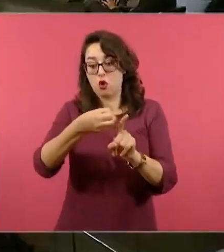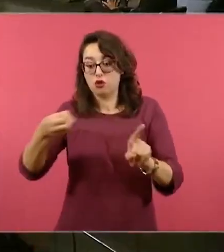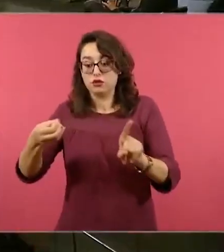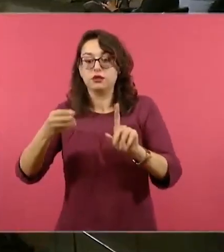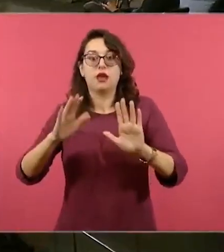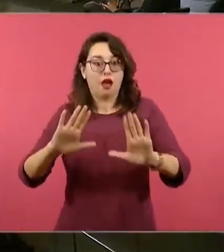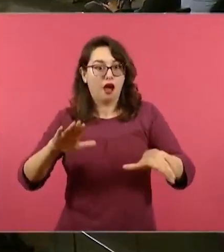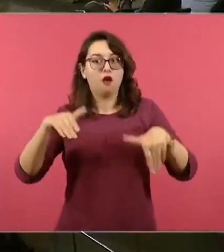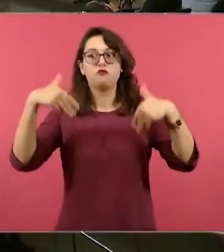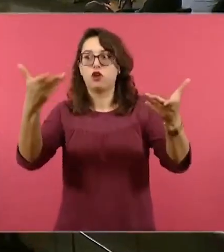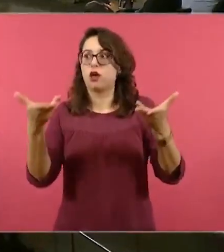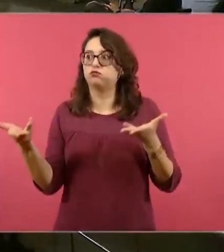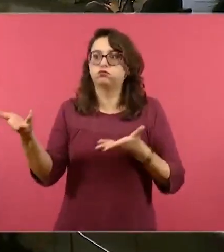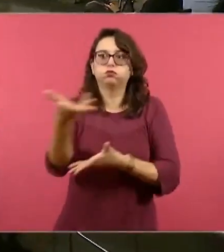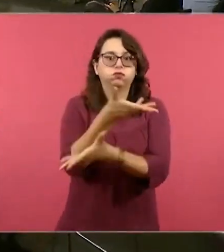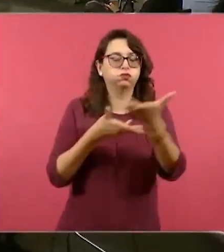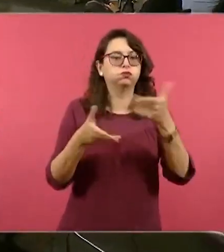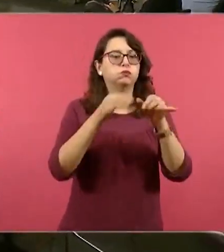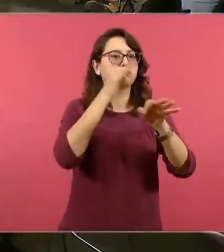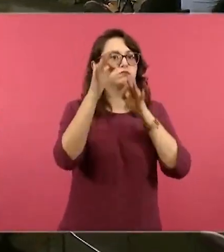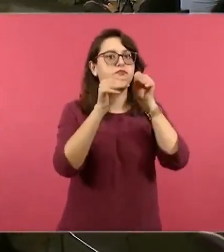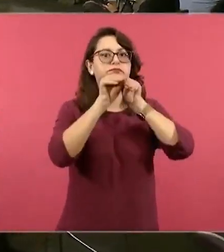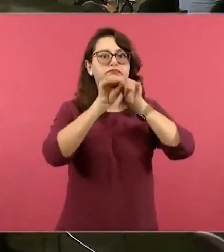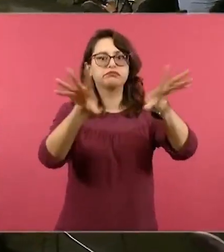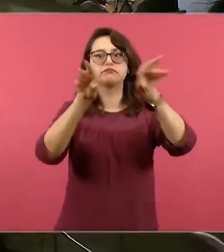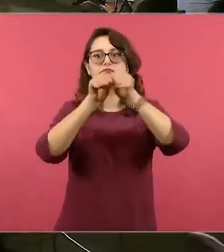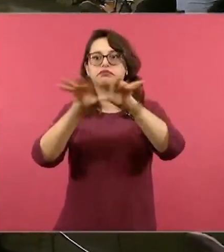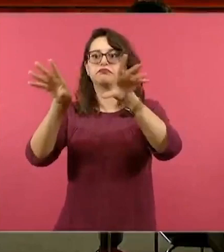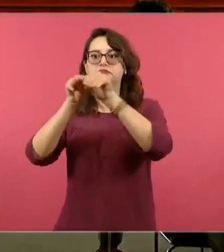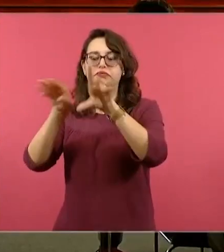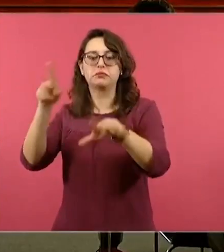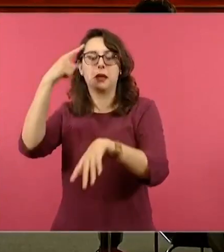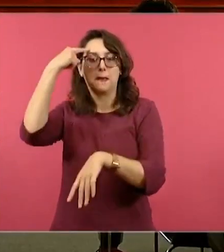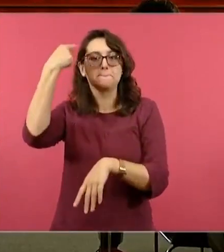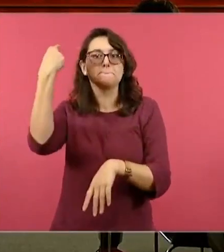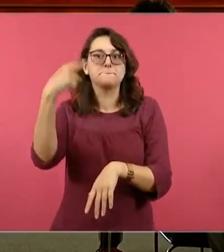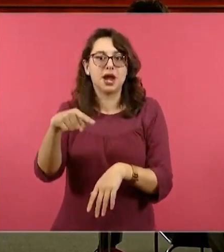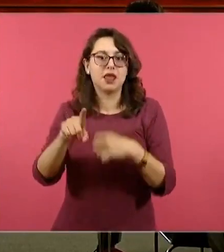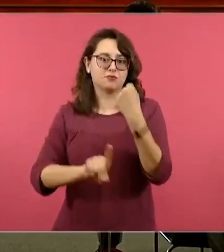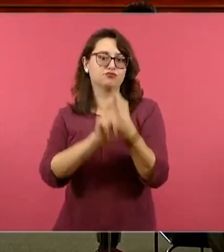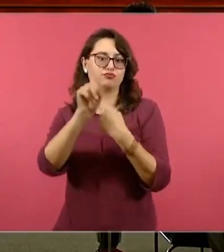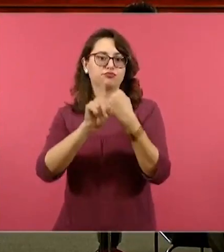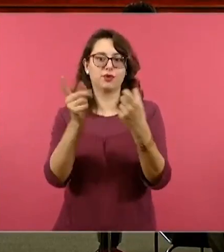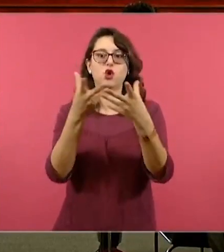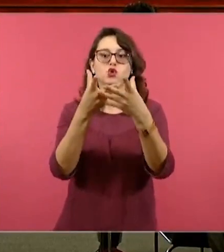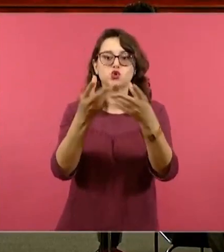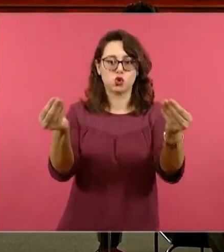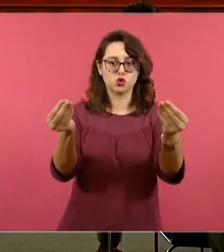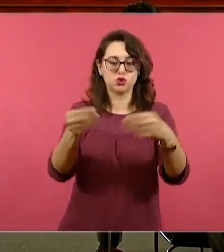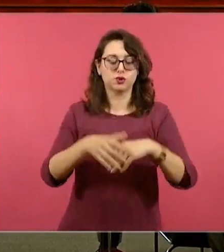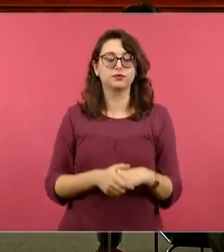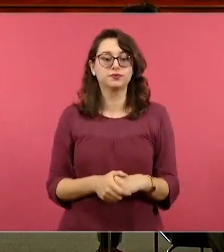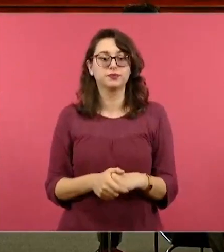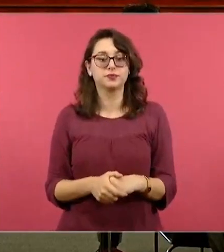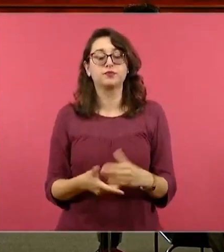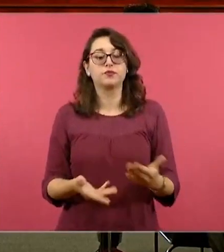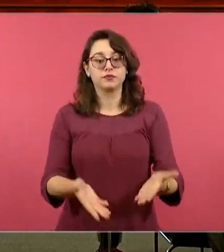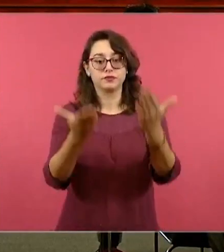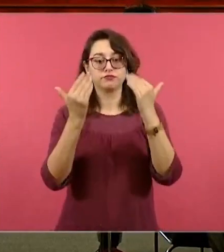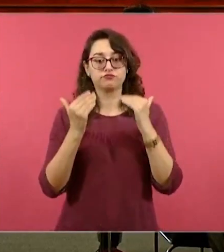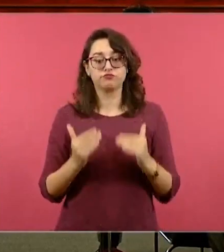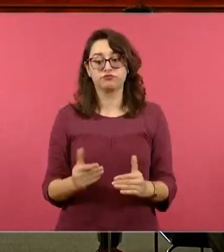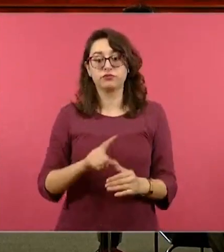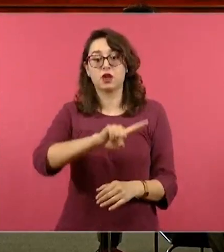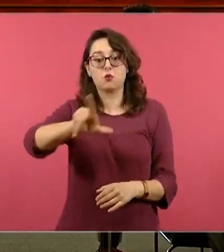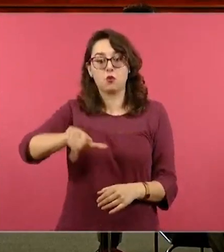¿Cómo va ser esto? Integrando y difundiendo lo que se ha obtenido en nuestros proyectos. Y finalmente, la etapa nueve, consideración y avances.